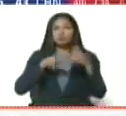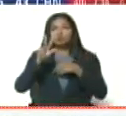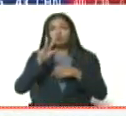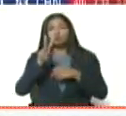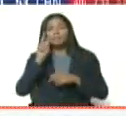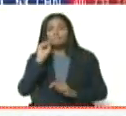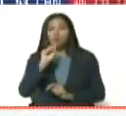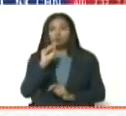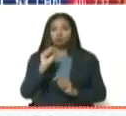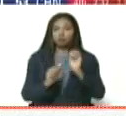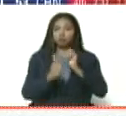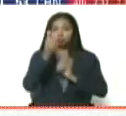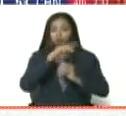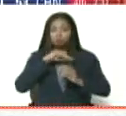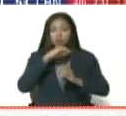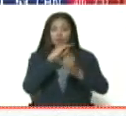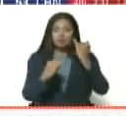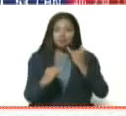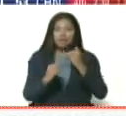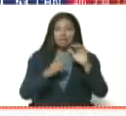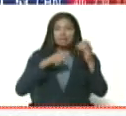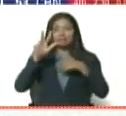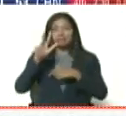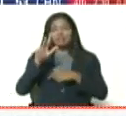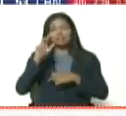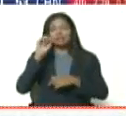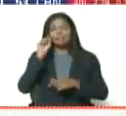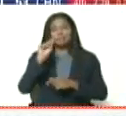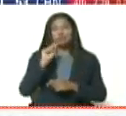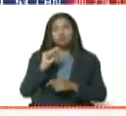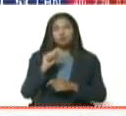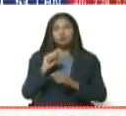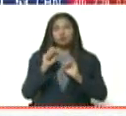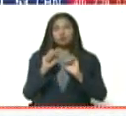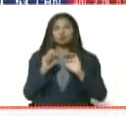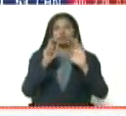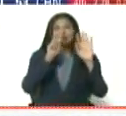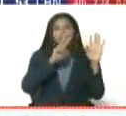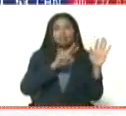¿no? Al final, 13 puntos, 72